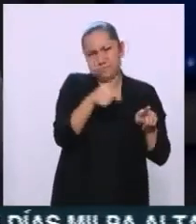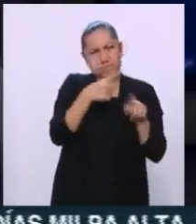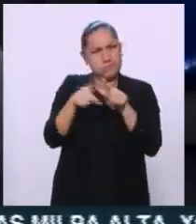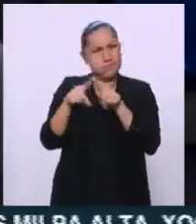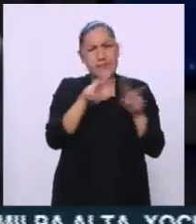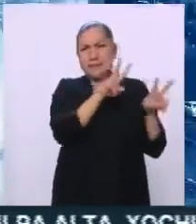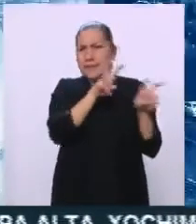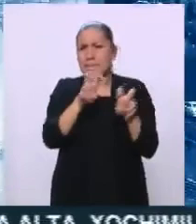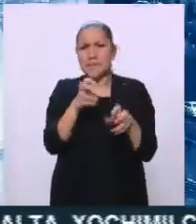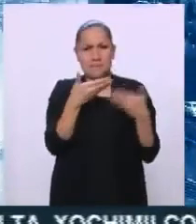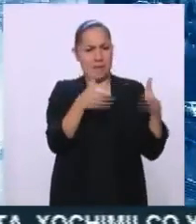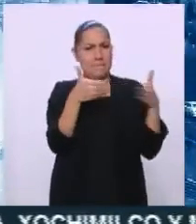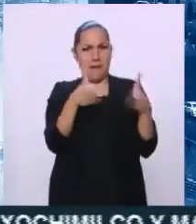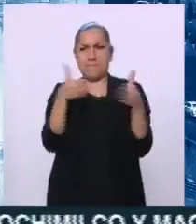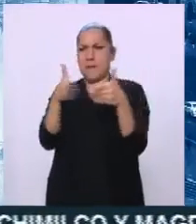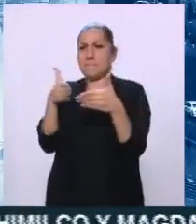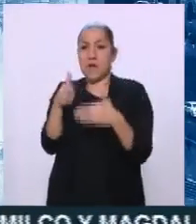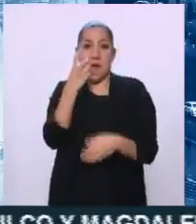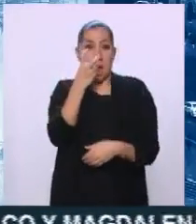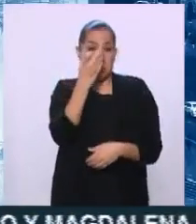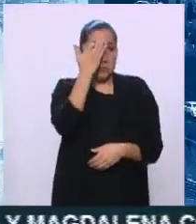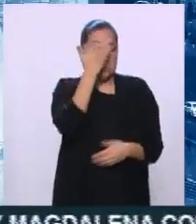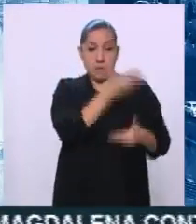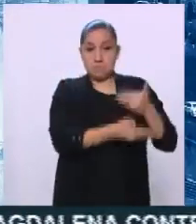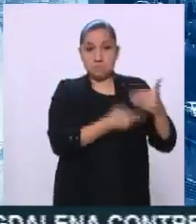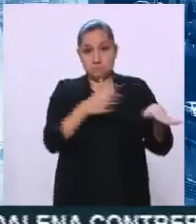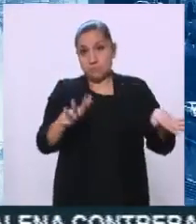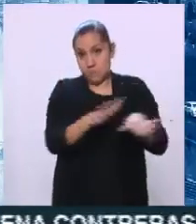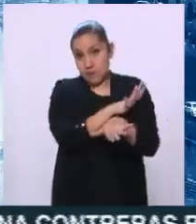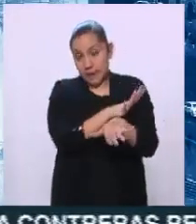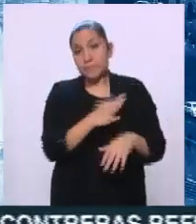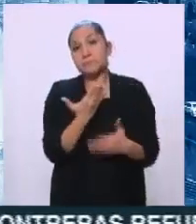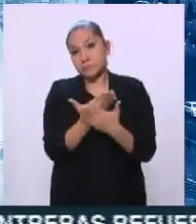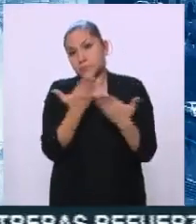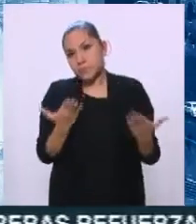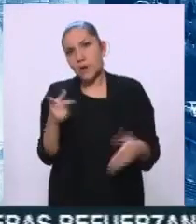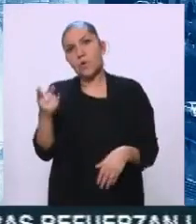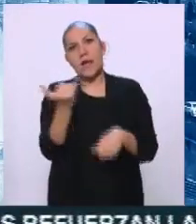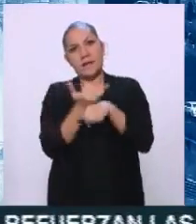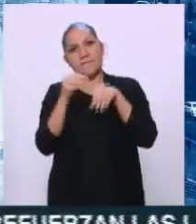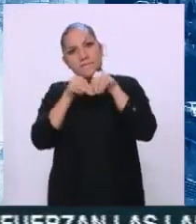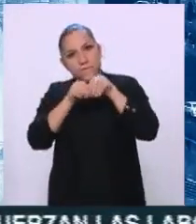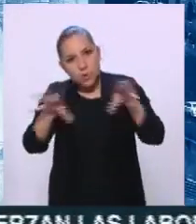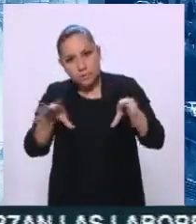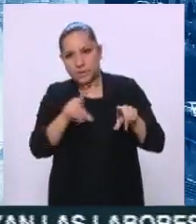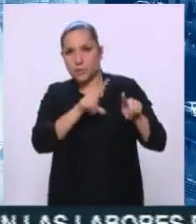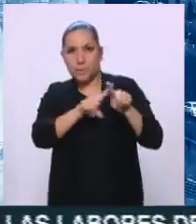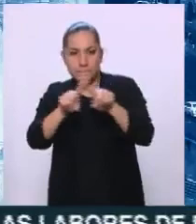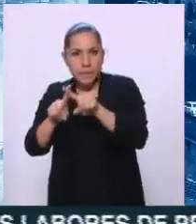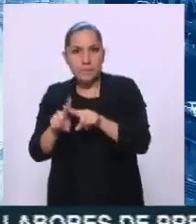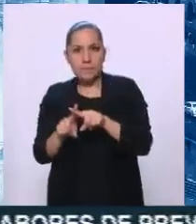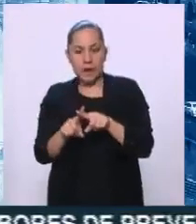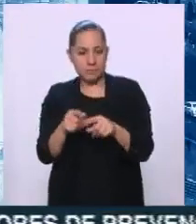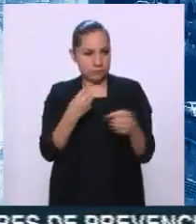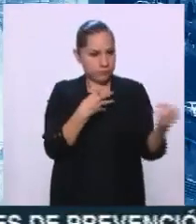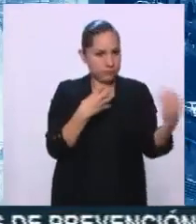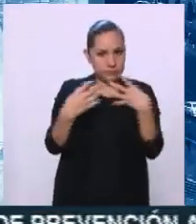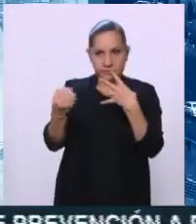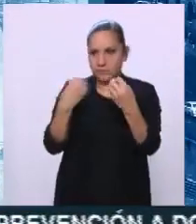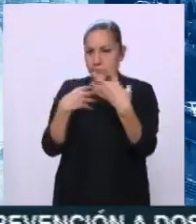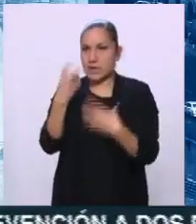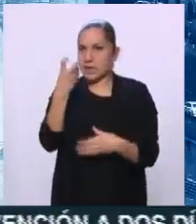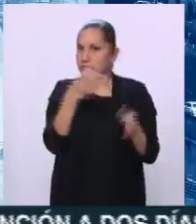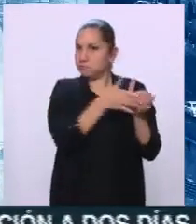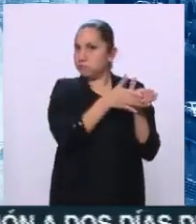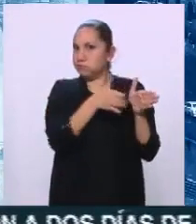cambiando. Entonces, evidentemente, el consumo de información pues es uno de los cambios más importantes. Entonces, ahora los medios